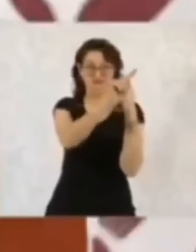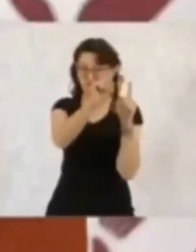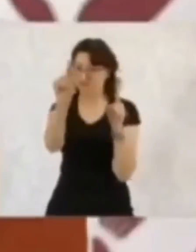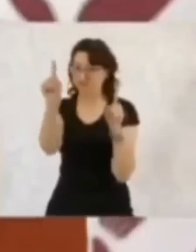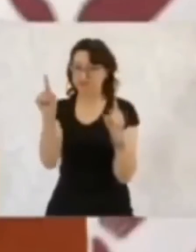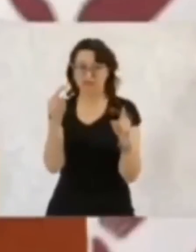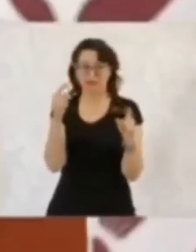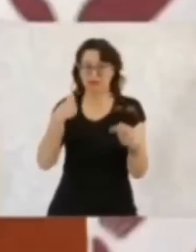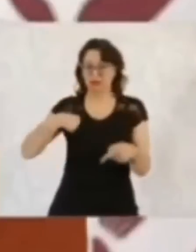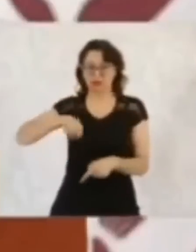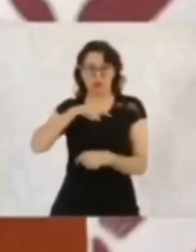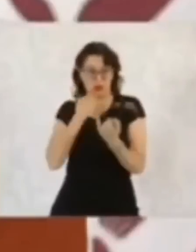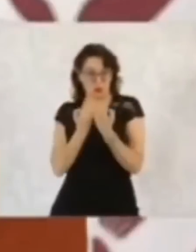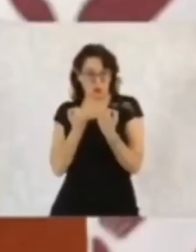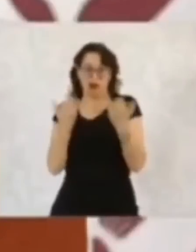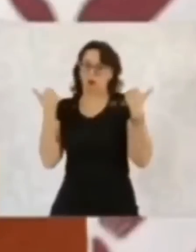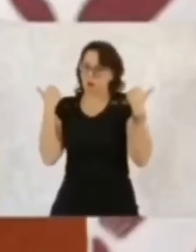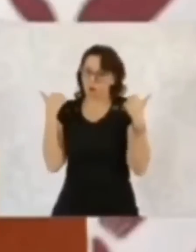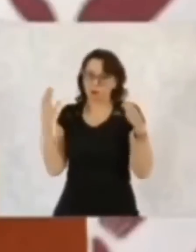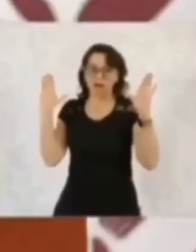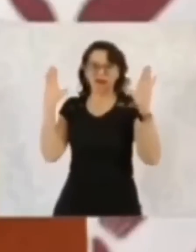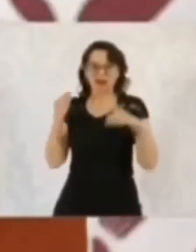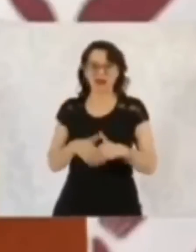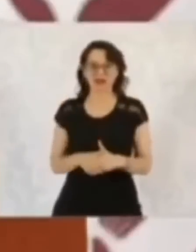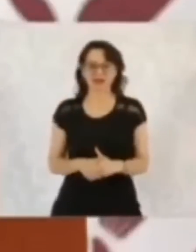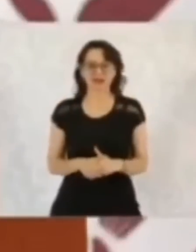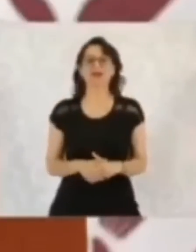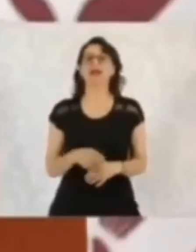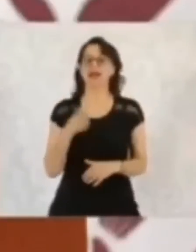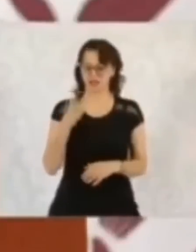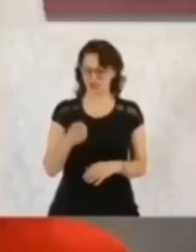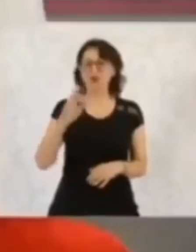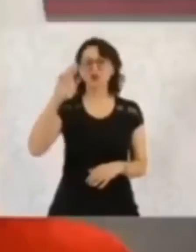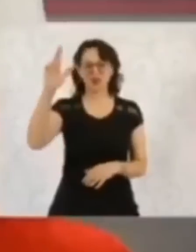vamos a hablar de ese sexenio,